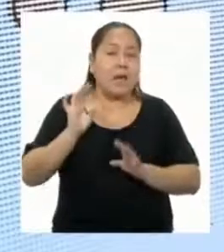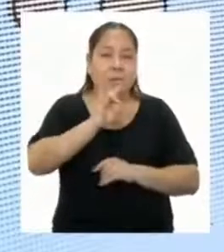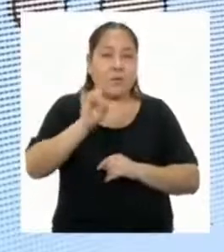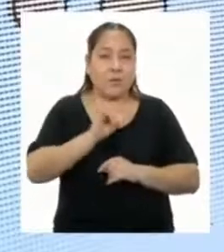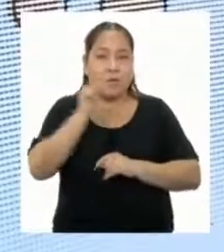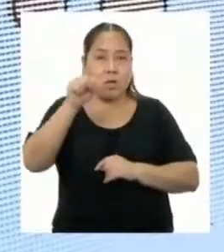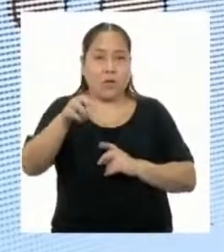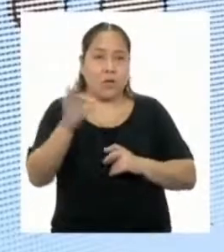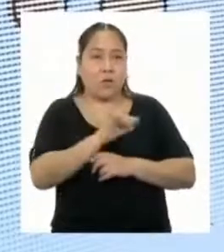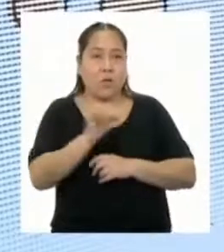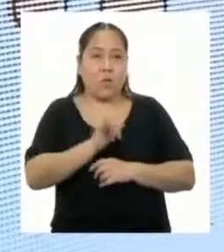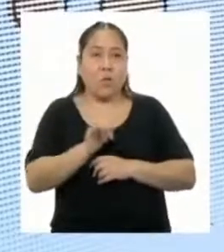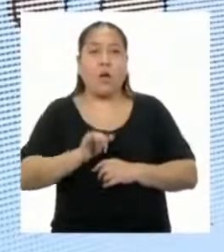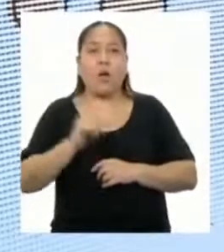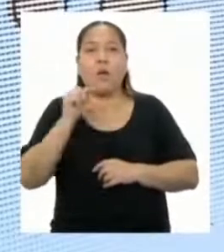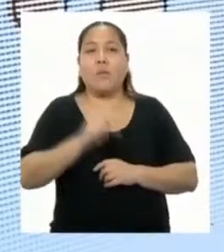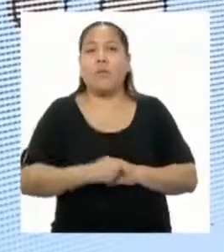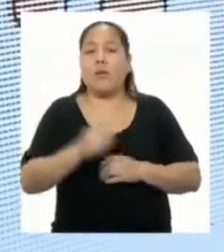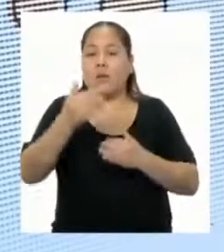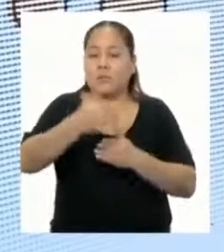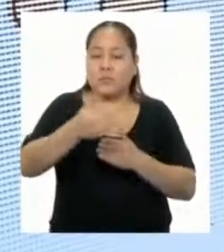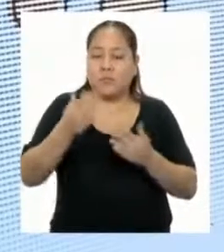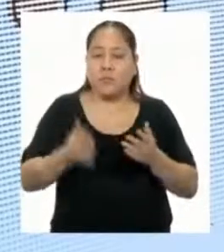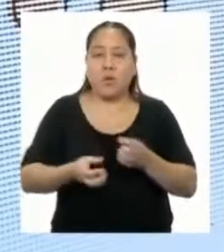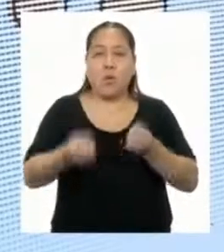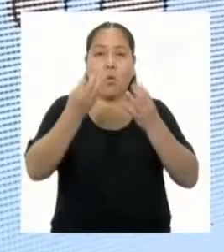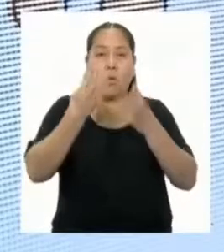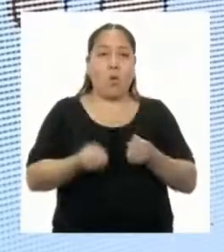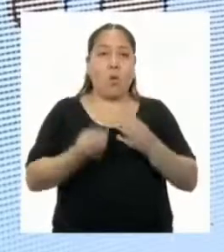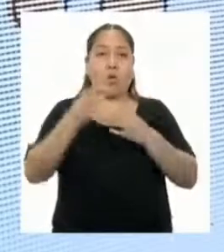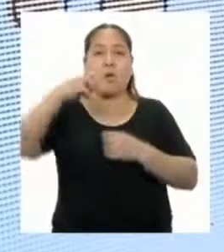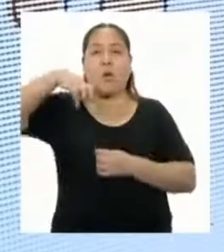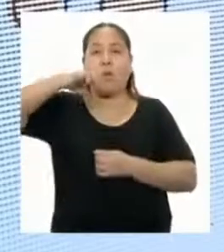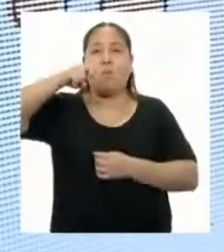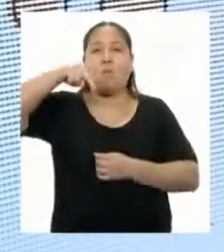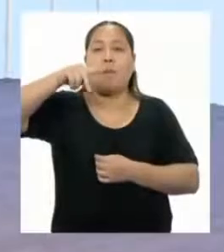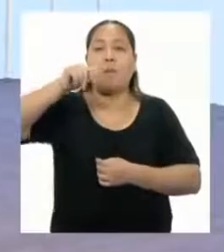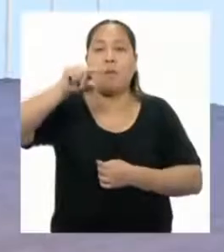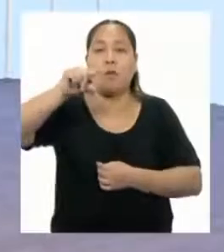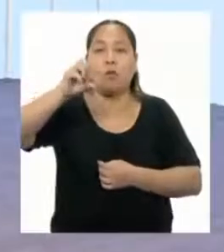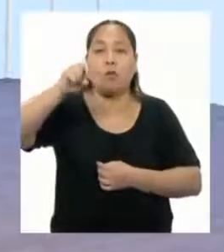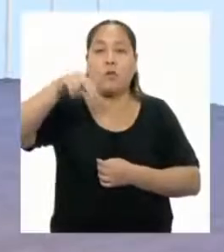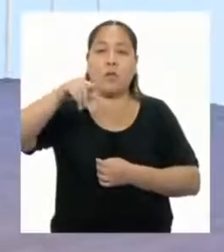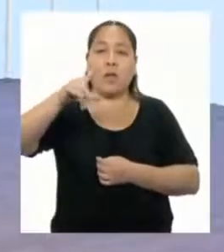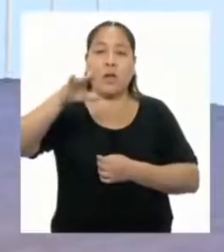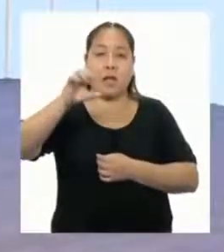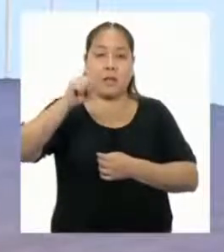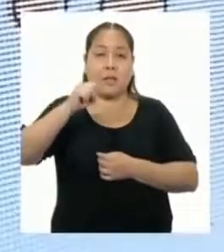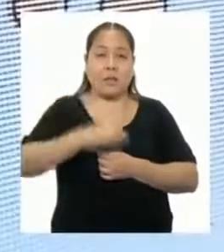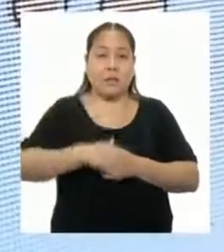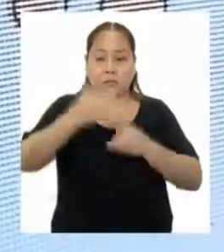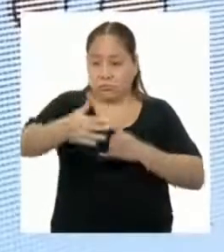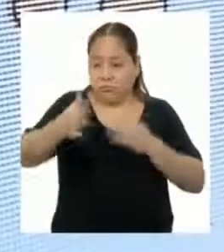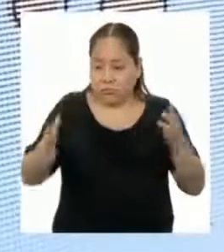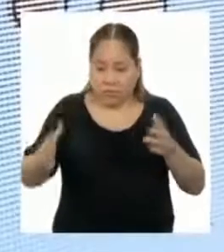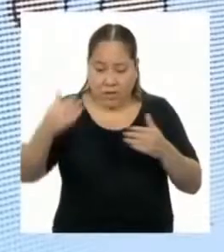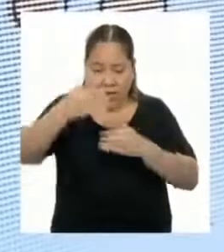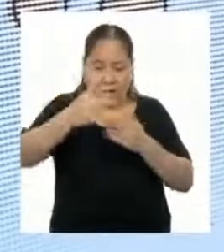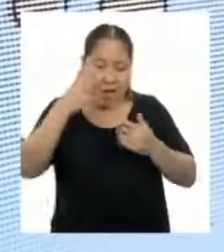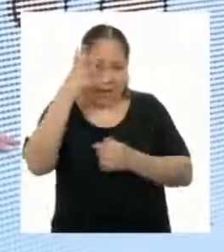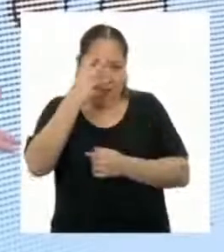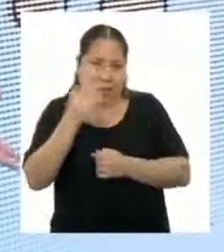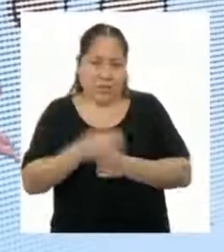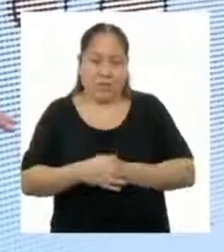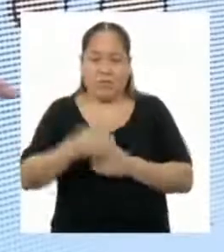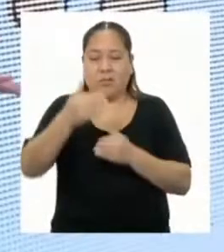la misma estrategia de la tabla para calcular cuántos prismas pentagonales puedo hacer, cosa que me sale una caja toda loca, porque